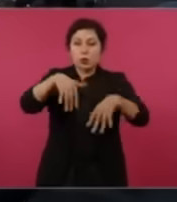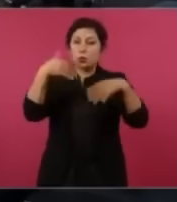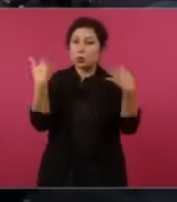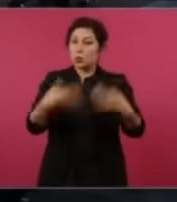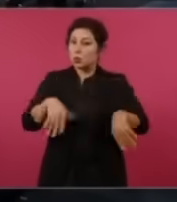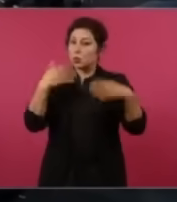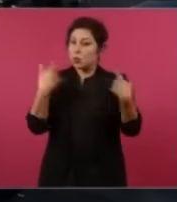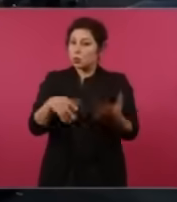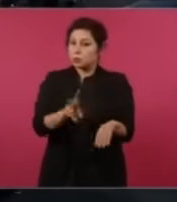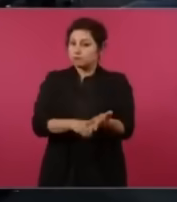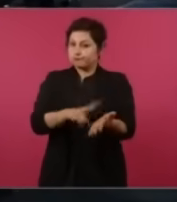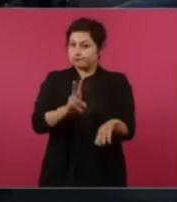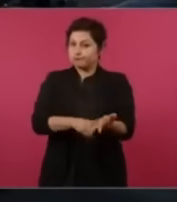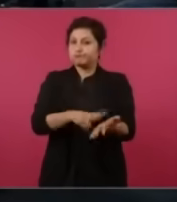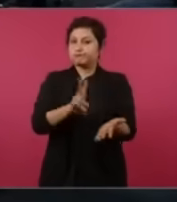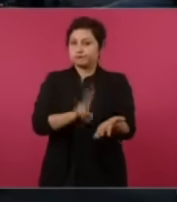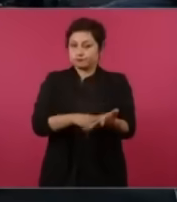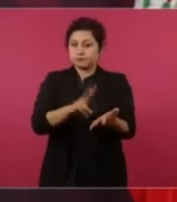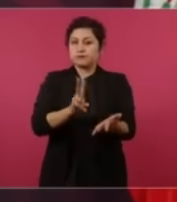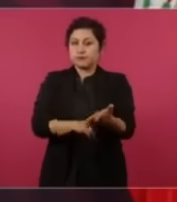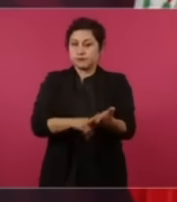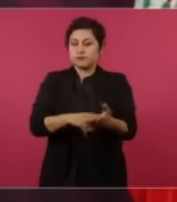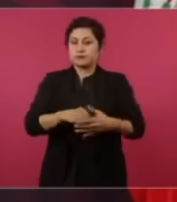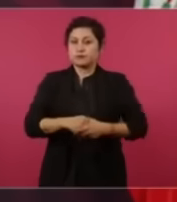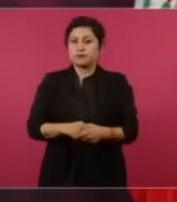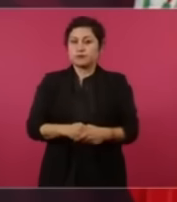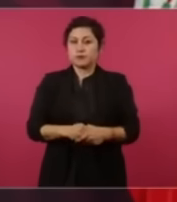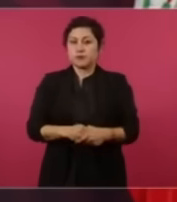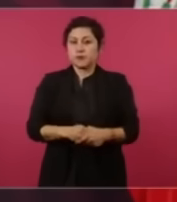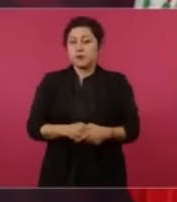para conocer